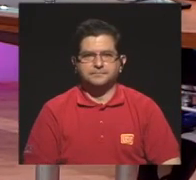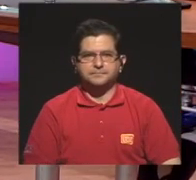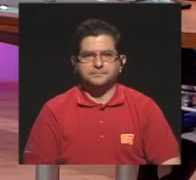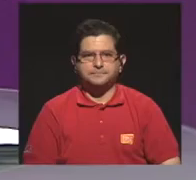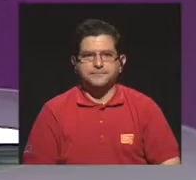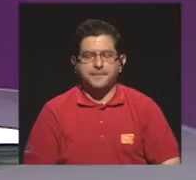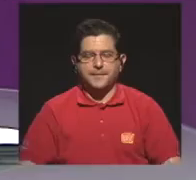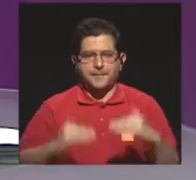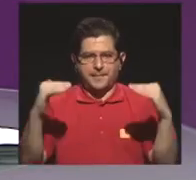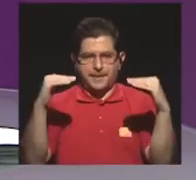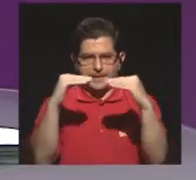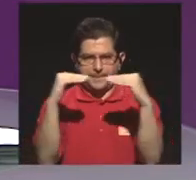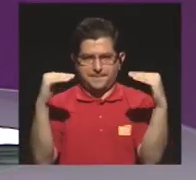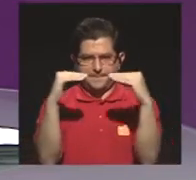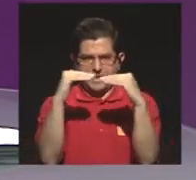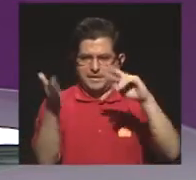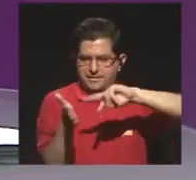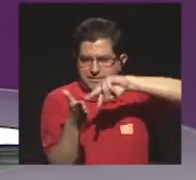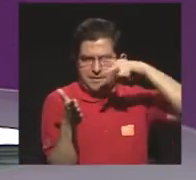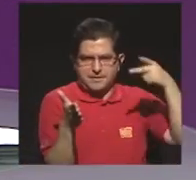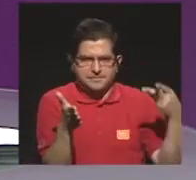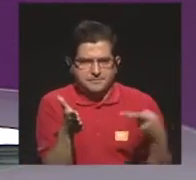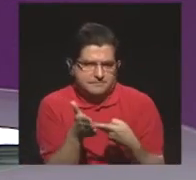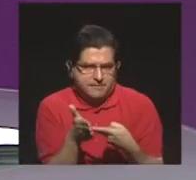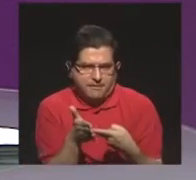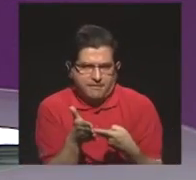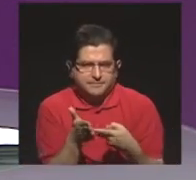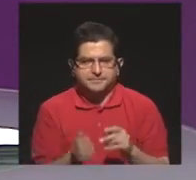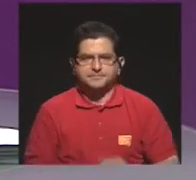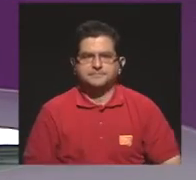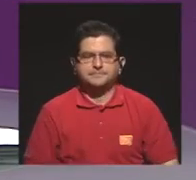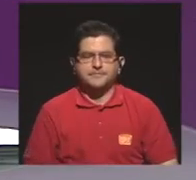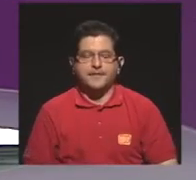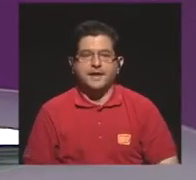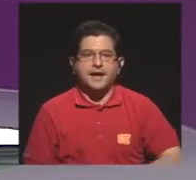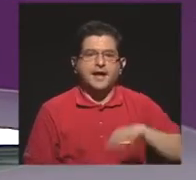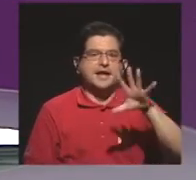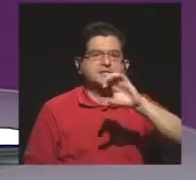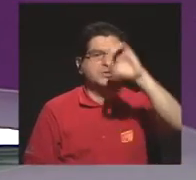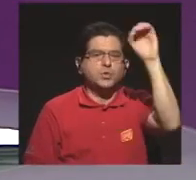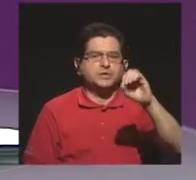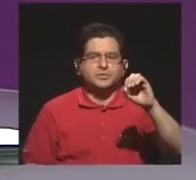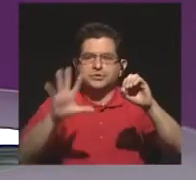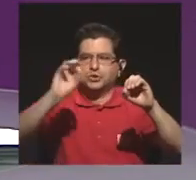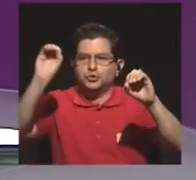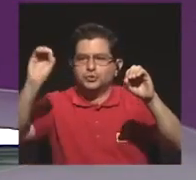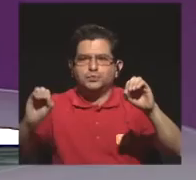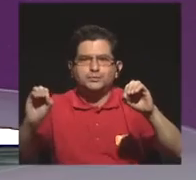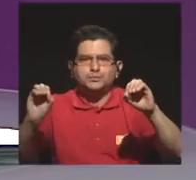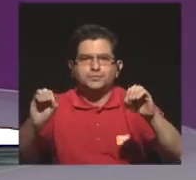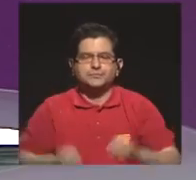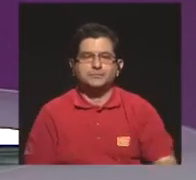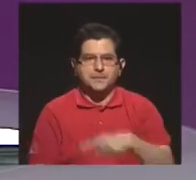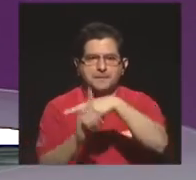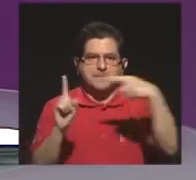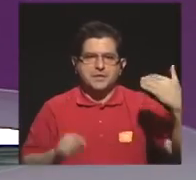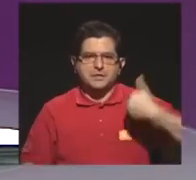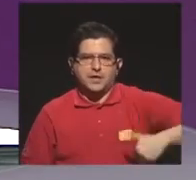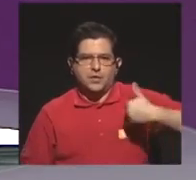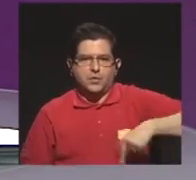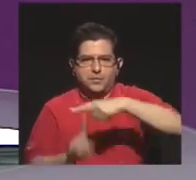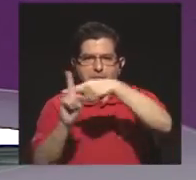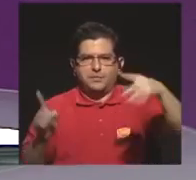Básicamente, la paridad lo que está dirigida es precisamente a los 50%, es decir, mitad hombres, mitad